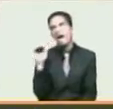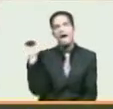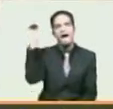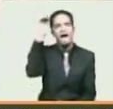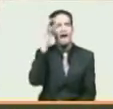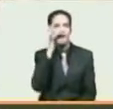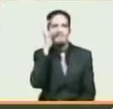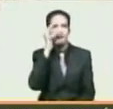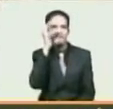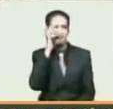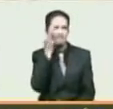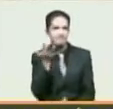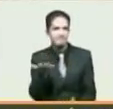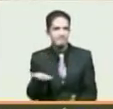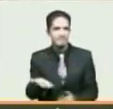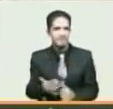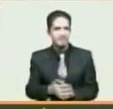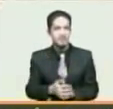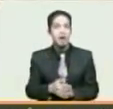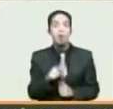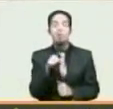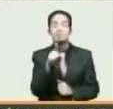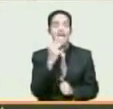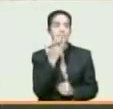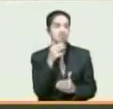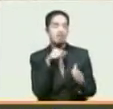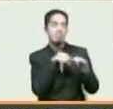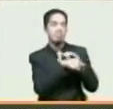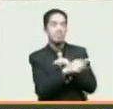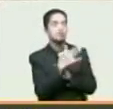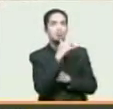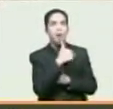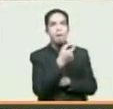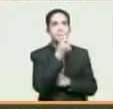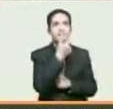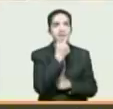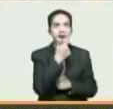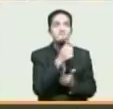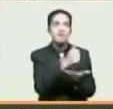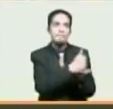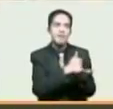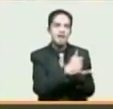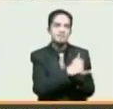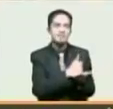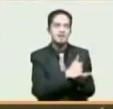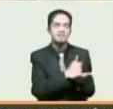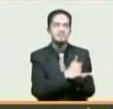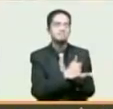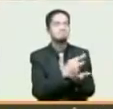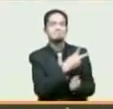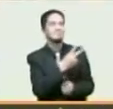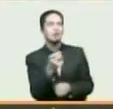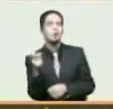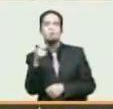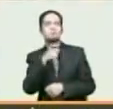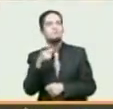distinguida. Cuando usted no consigue una medicina en una farmacia, no busque la revolución para echarle la culpa. Busque a